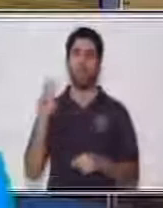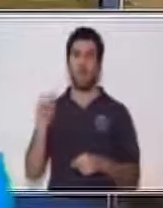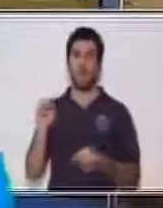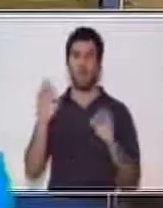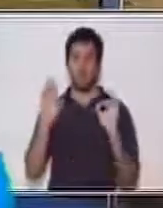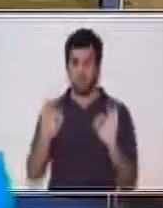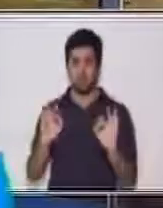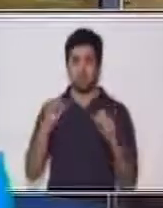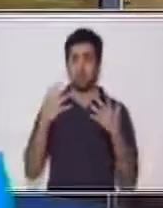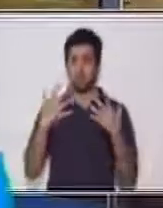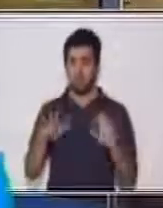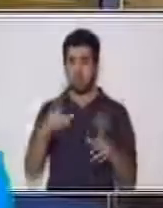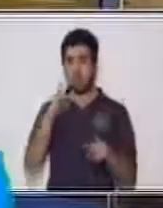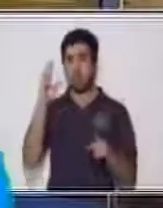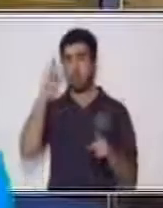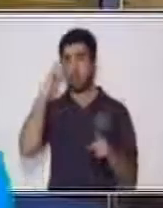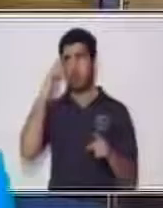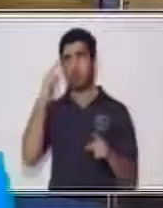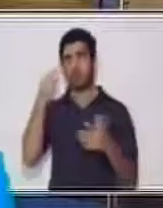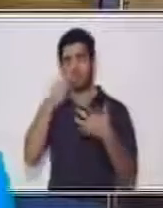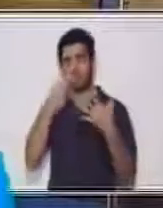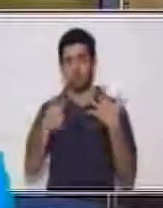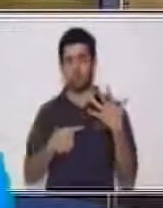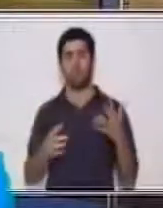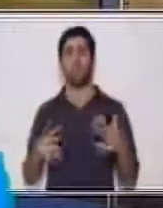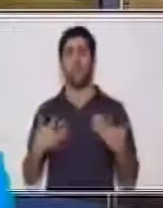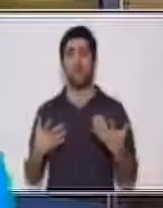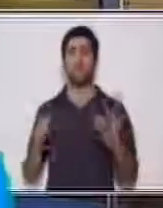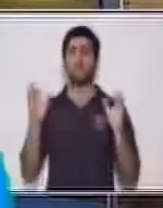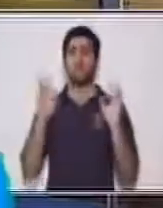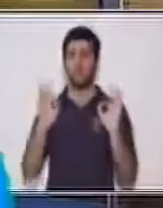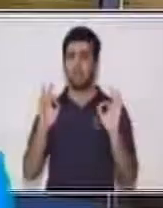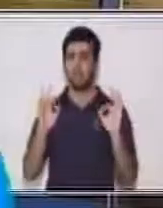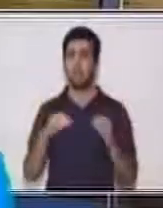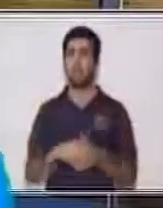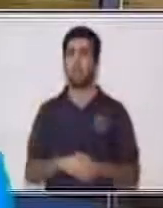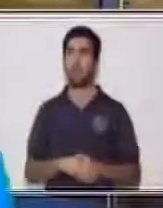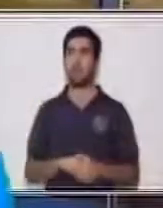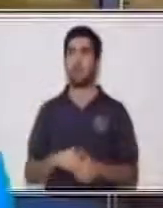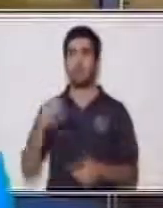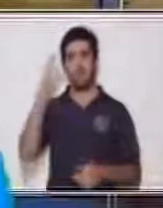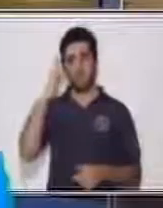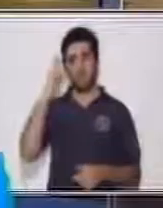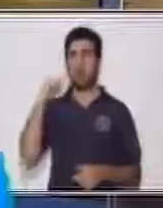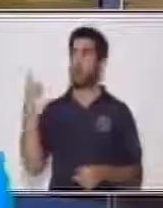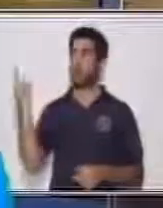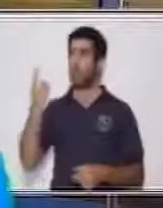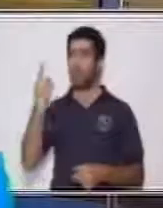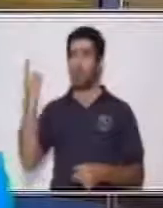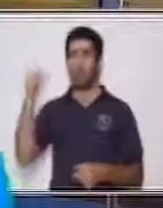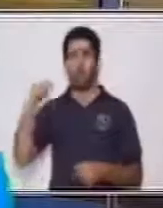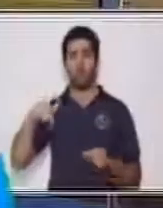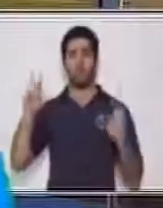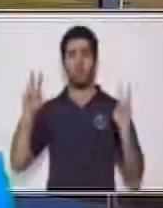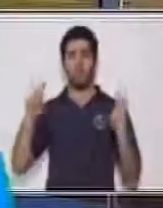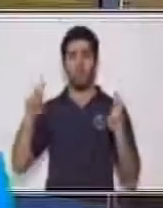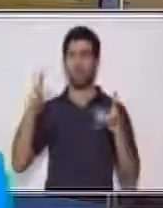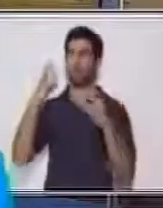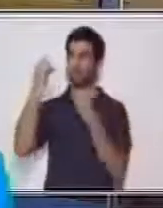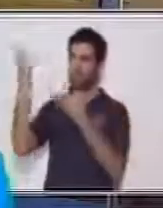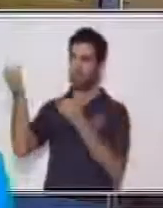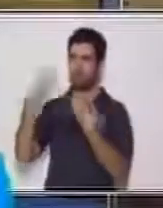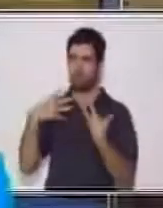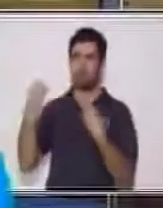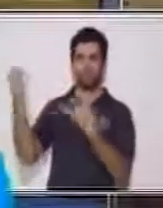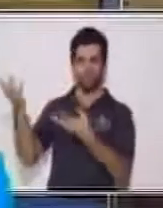bien, ¿ya te recuerdas cuáles son los 4 registros? Excelente. Recuerda compartir todo lo que hemos aprendido en tu trifoliar con las personas